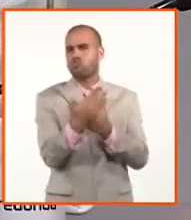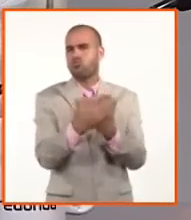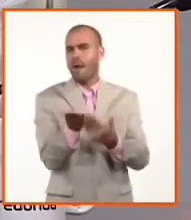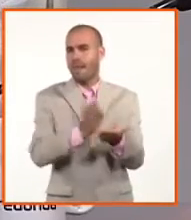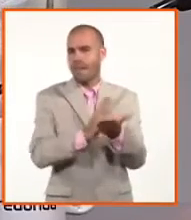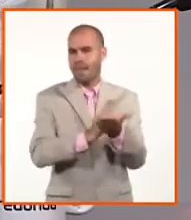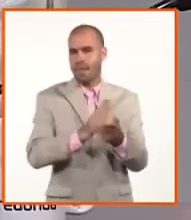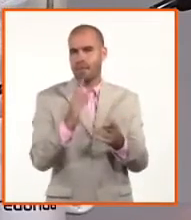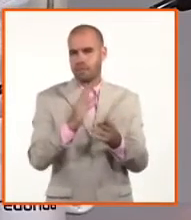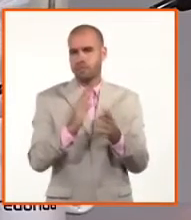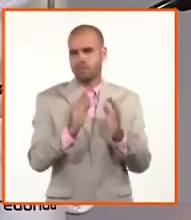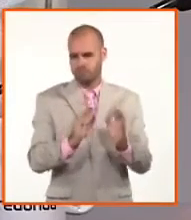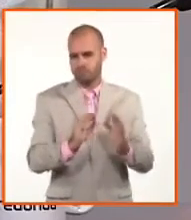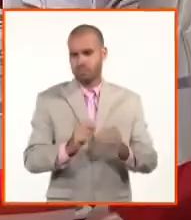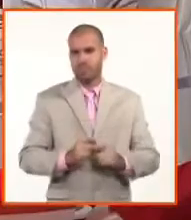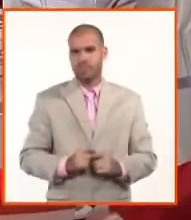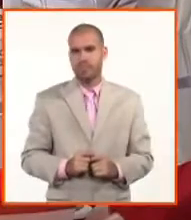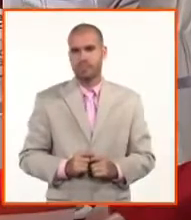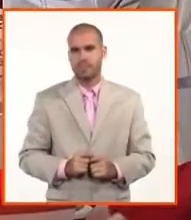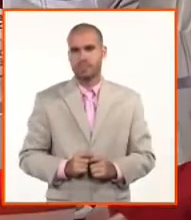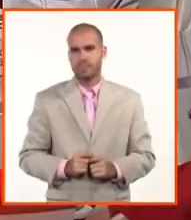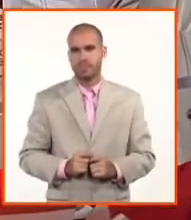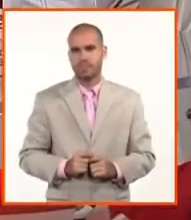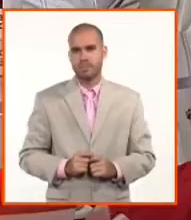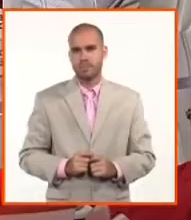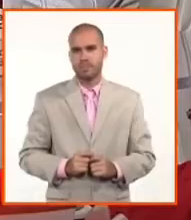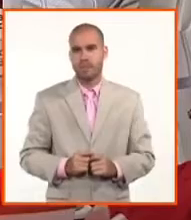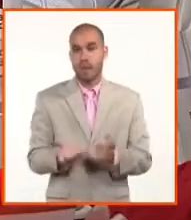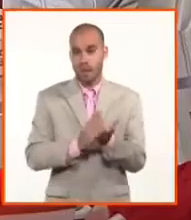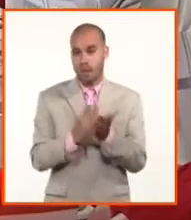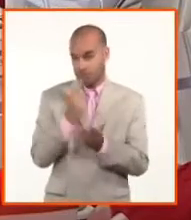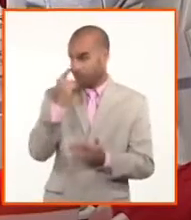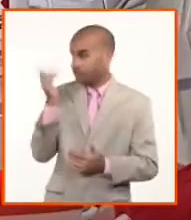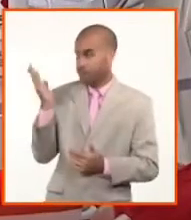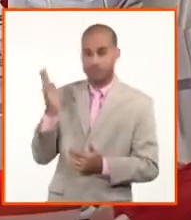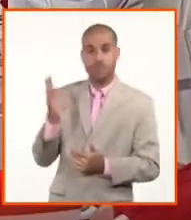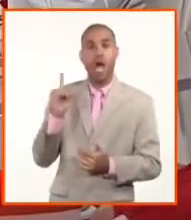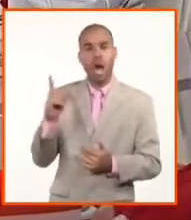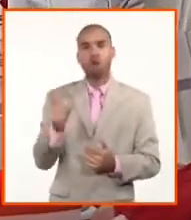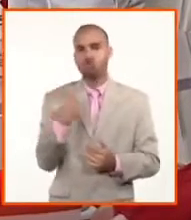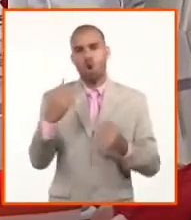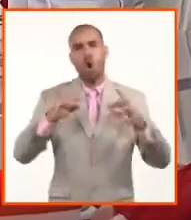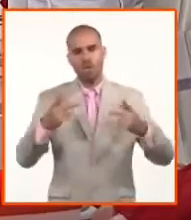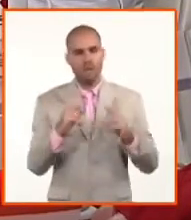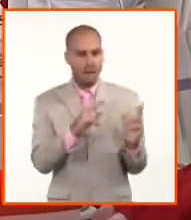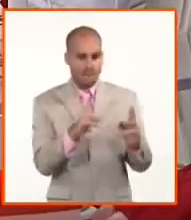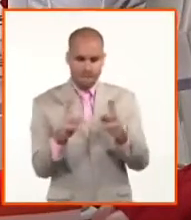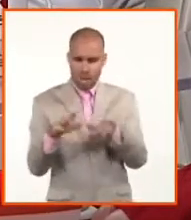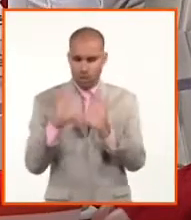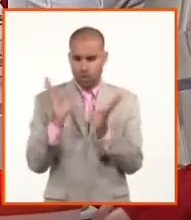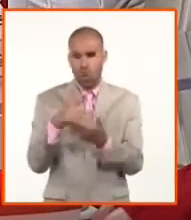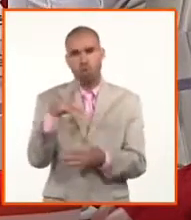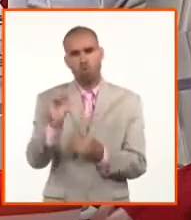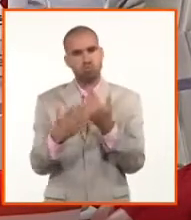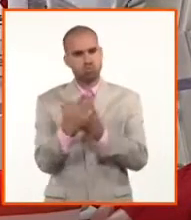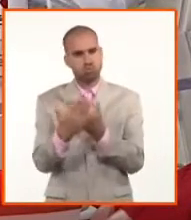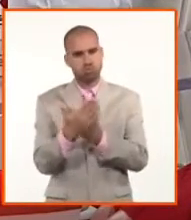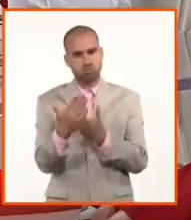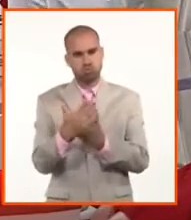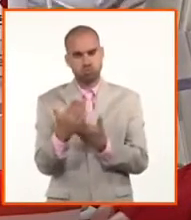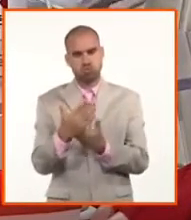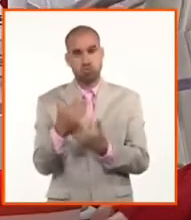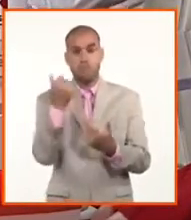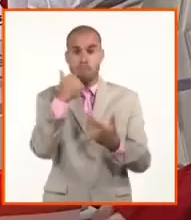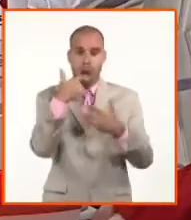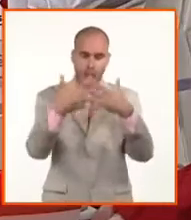todavía siempre lo conservo, ¿no? Ese libro estamos tratando de reeditarlo, una nueva edición, ahora ampliada. Su autor, Luis Figueroa, maestro